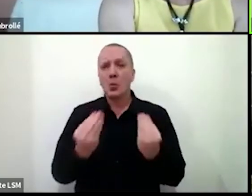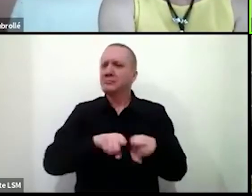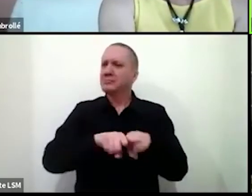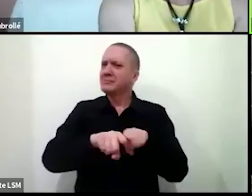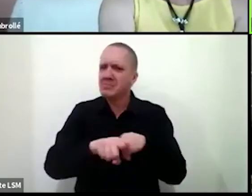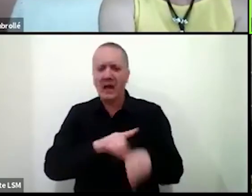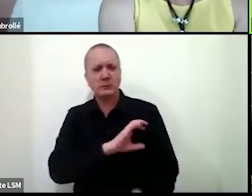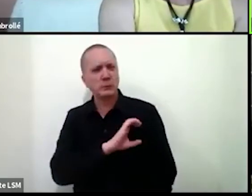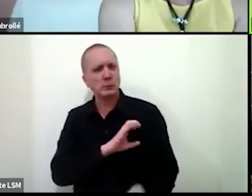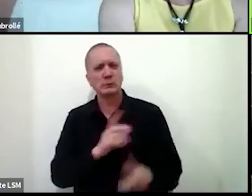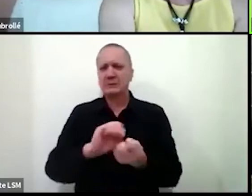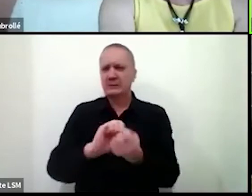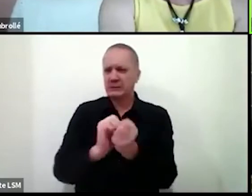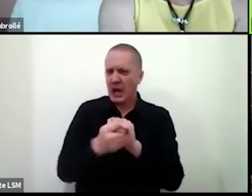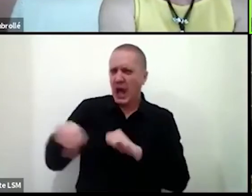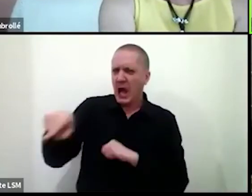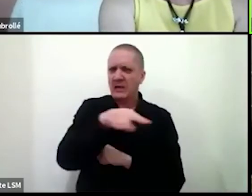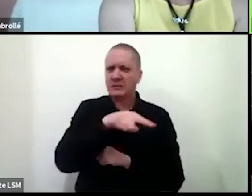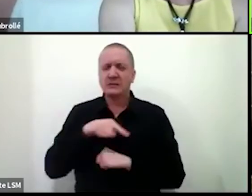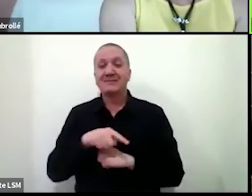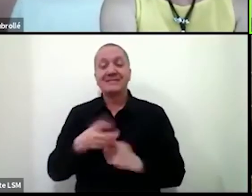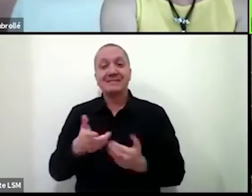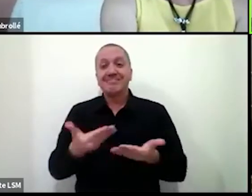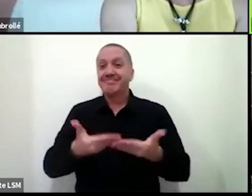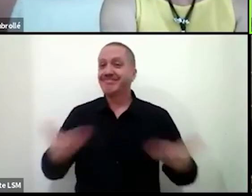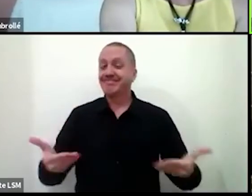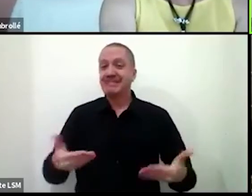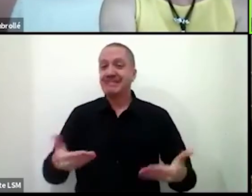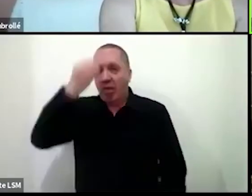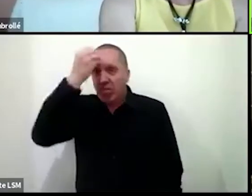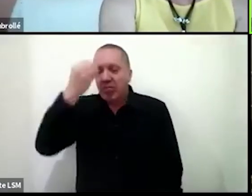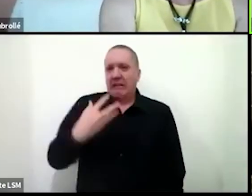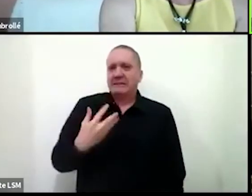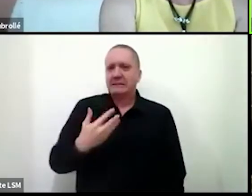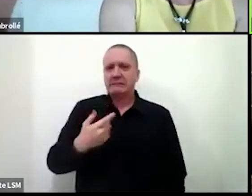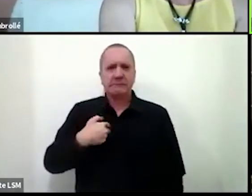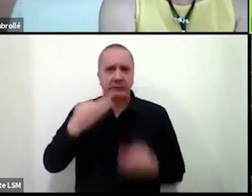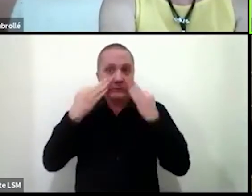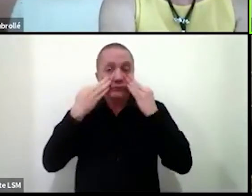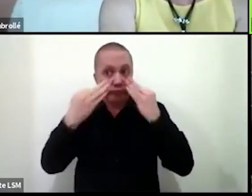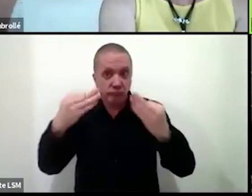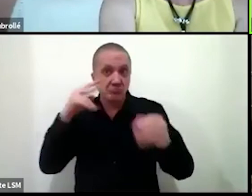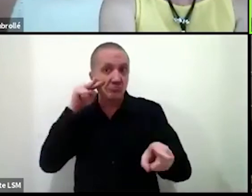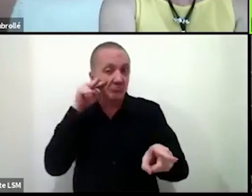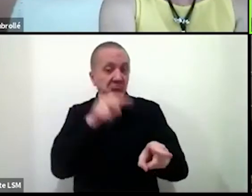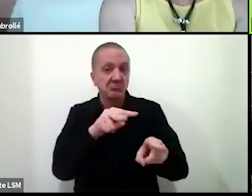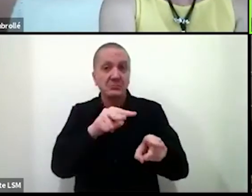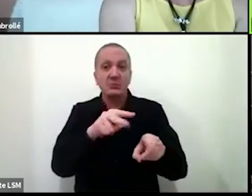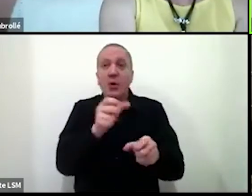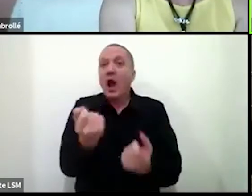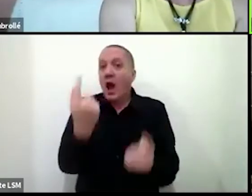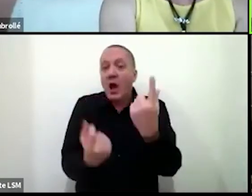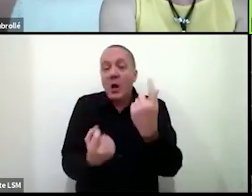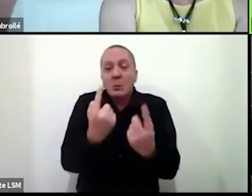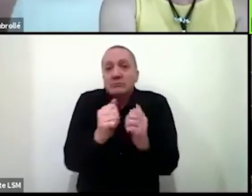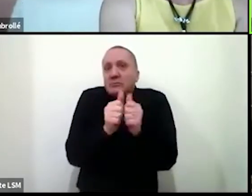trans en la actualidad se han visto afectadas. Conocemos casos de compañeras que se han tenido que quedar en casa por miedo a no